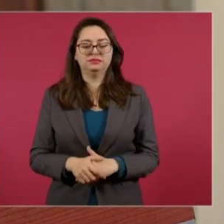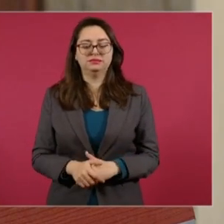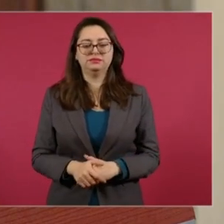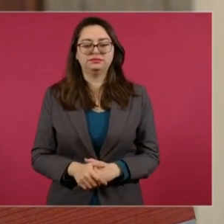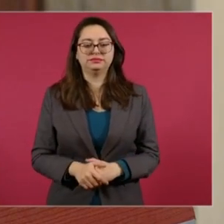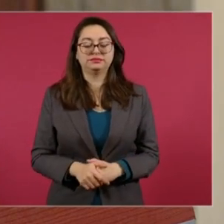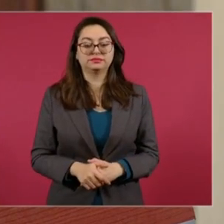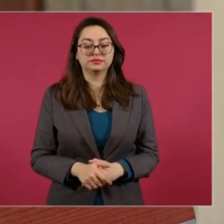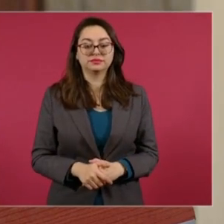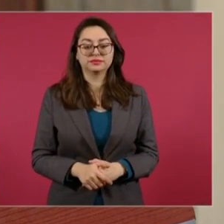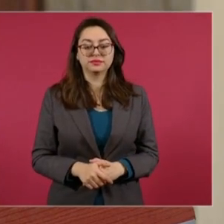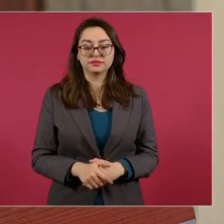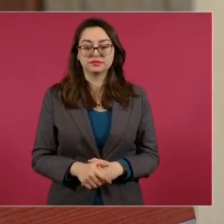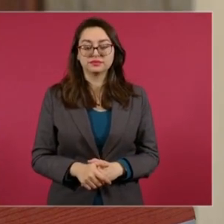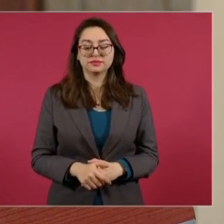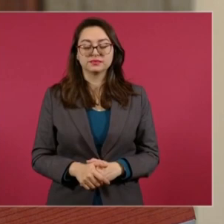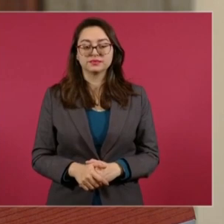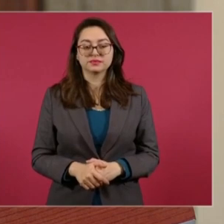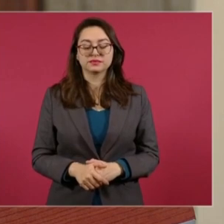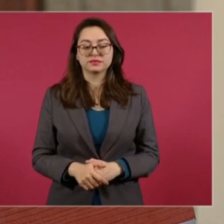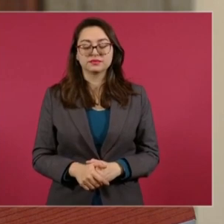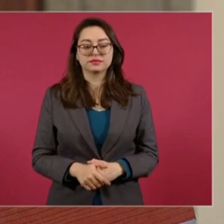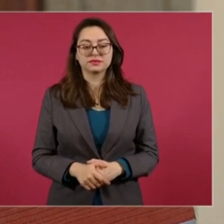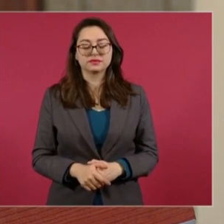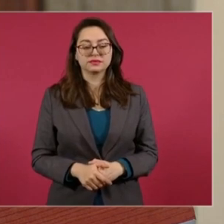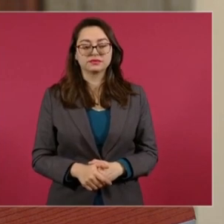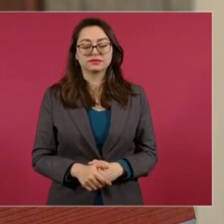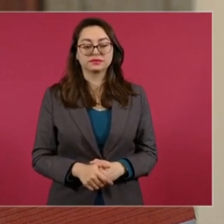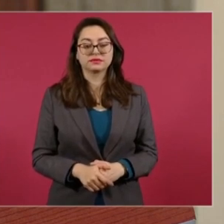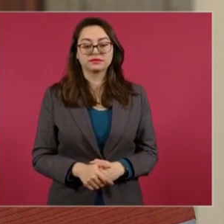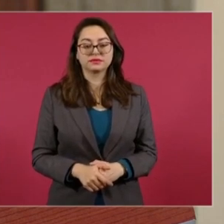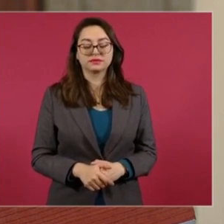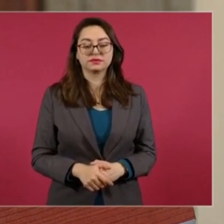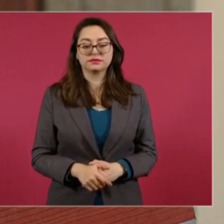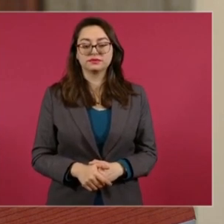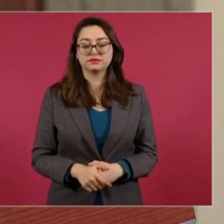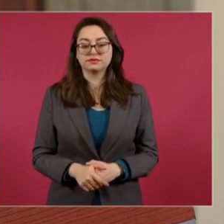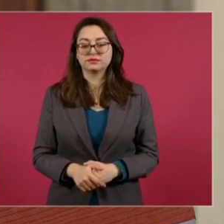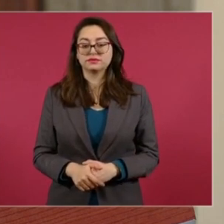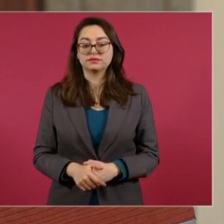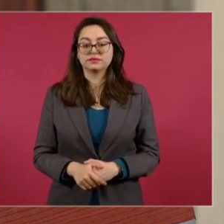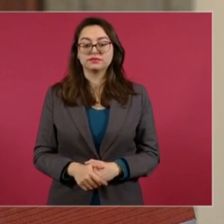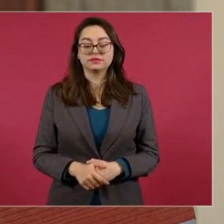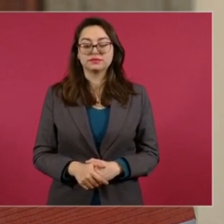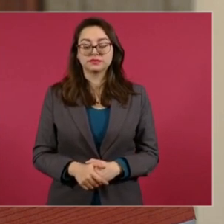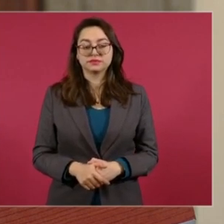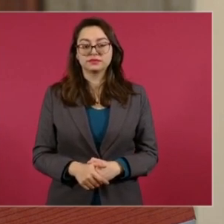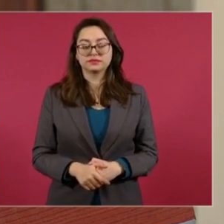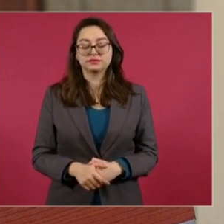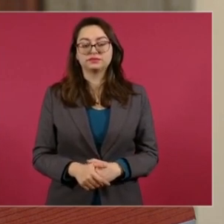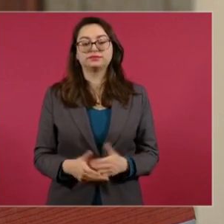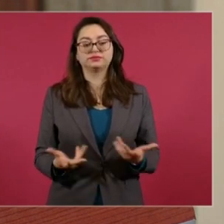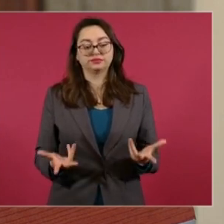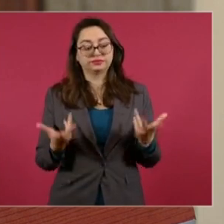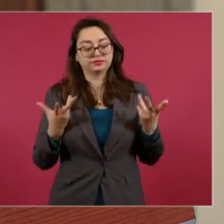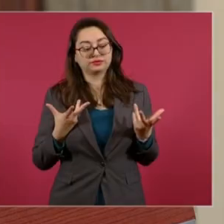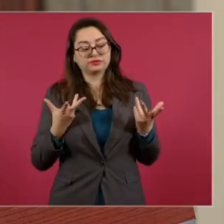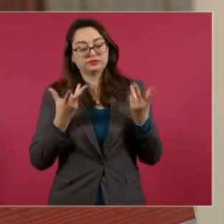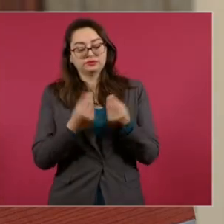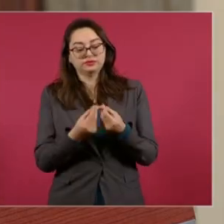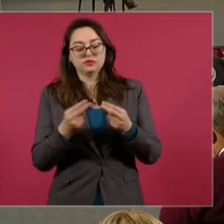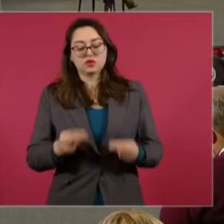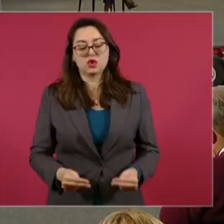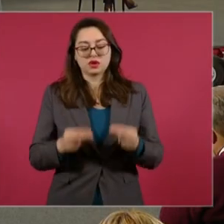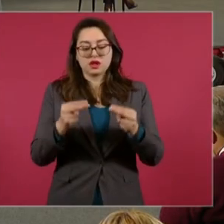Luego, un plan conjunto para impulsar aún más la industrialización y el